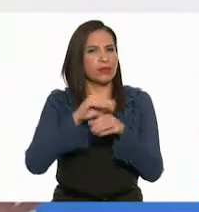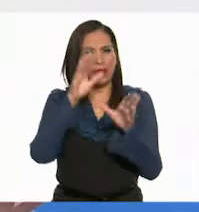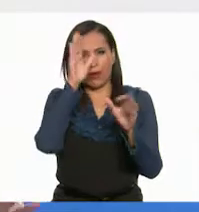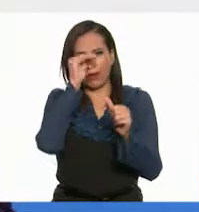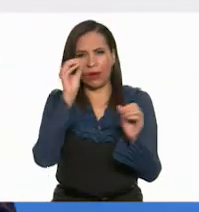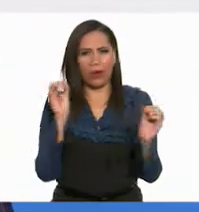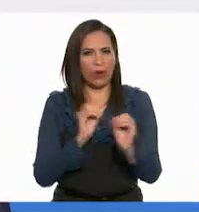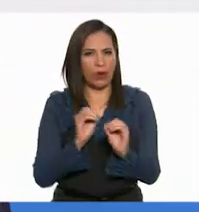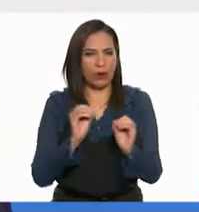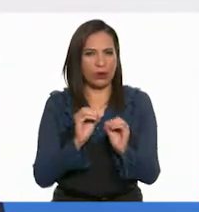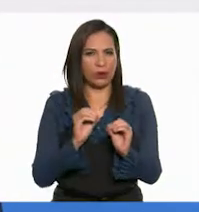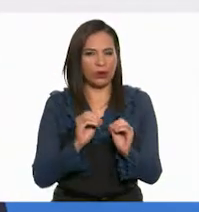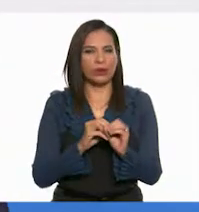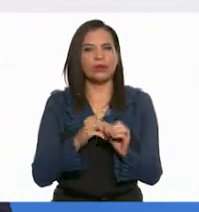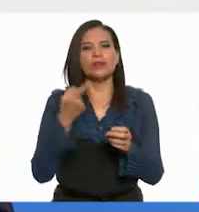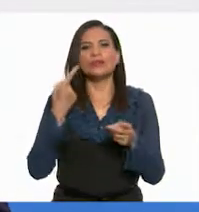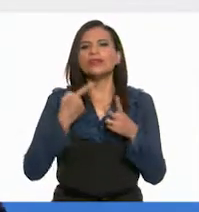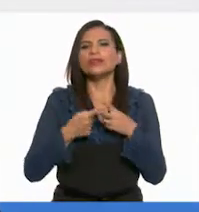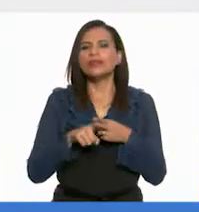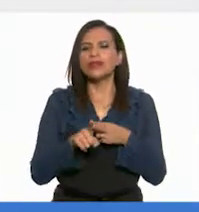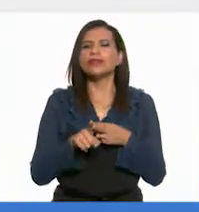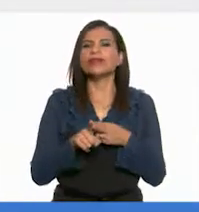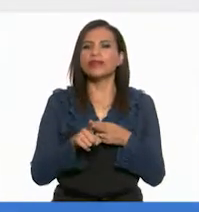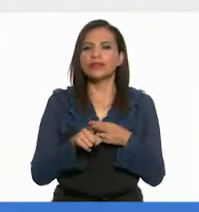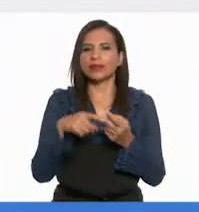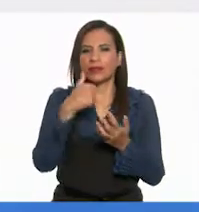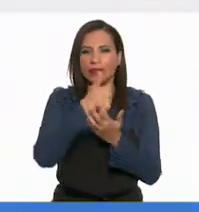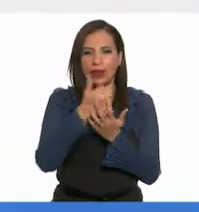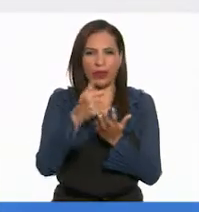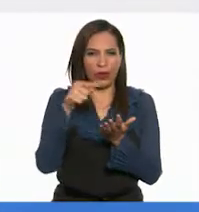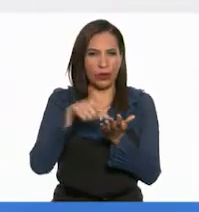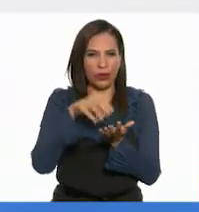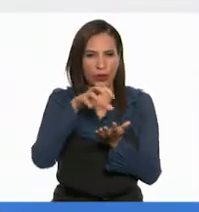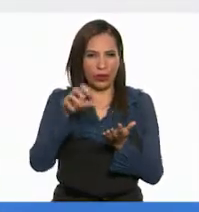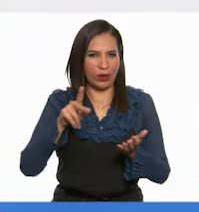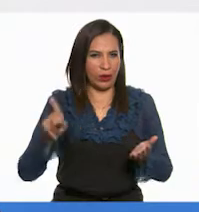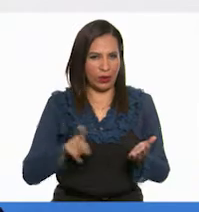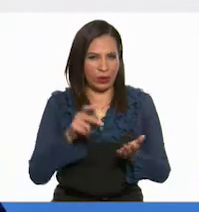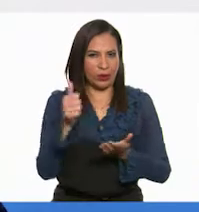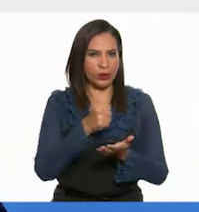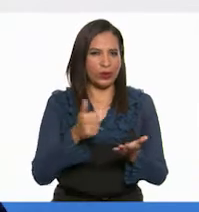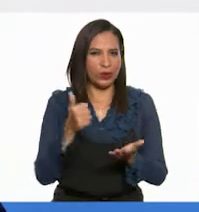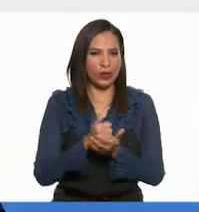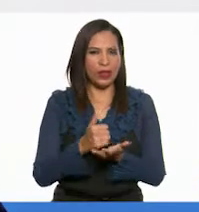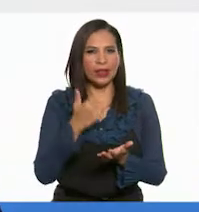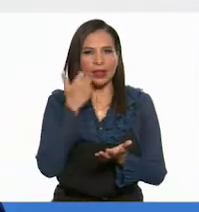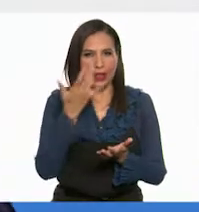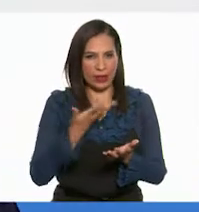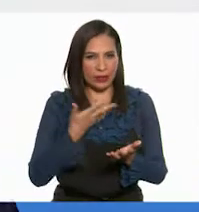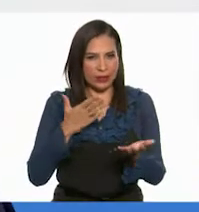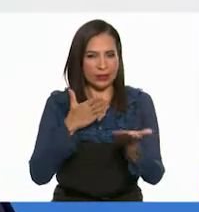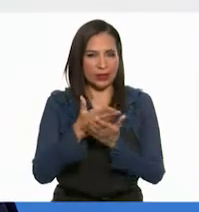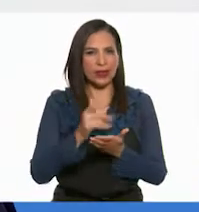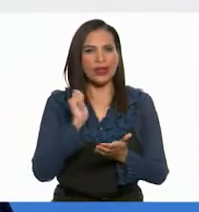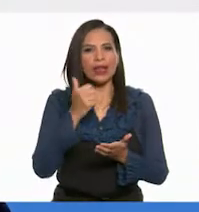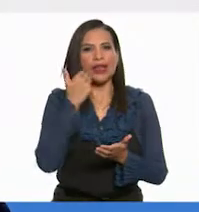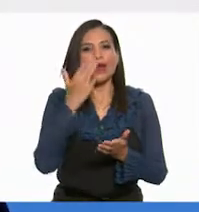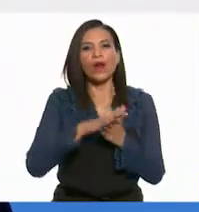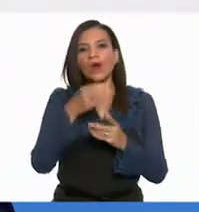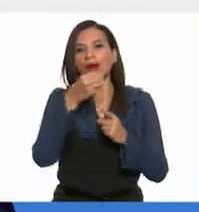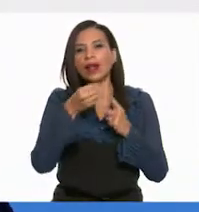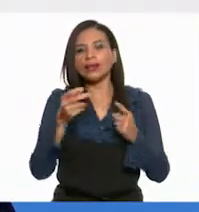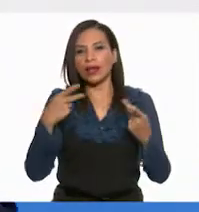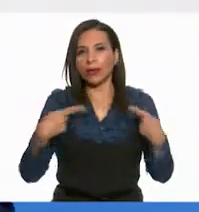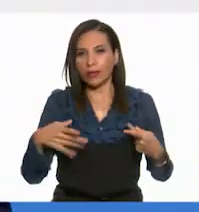acuerdo. Para comenzar, en cada villa, pueblo o ciudad que logramos tomar, tratamos de organizar